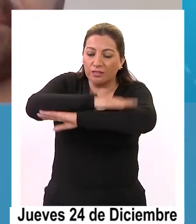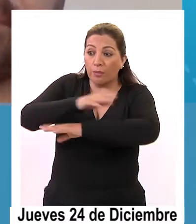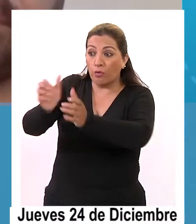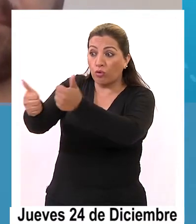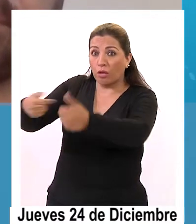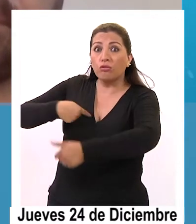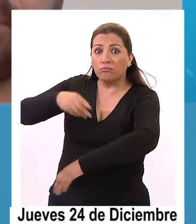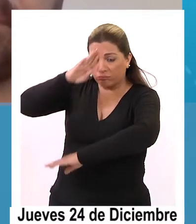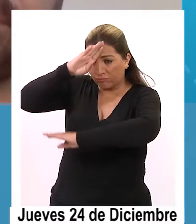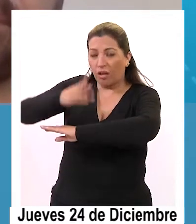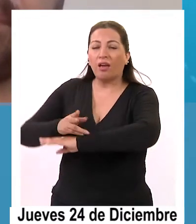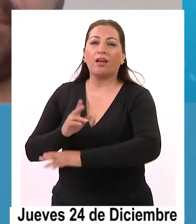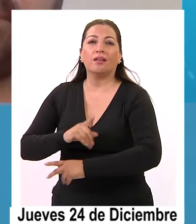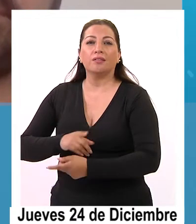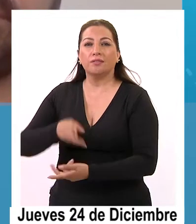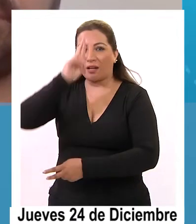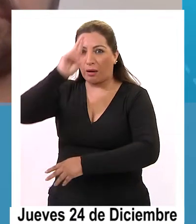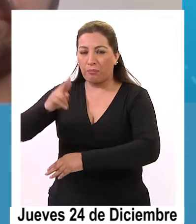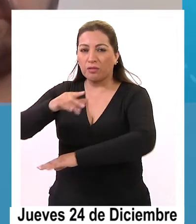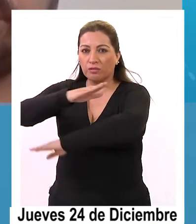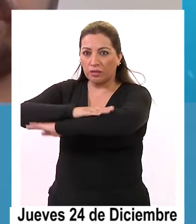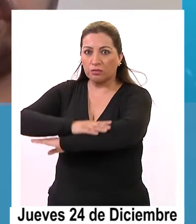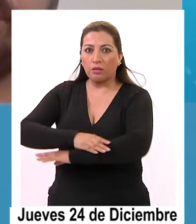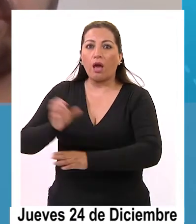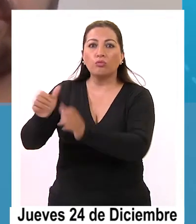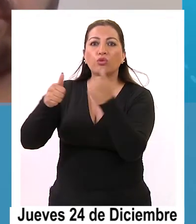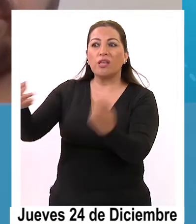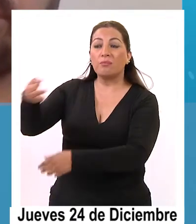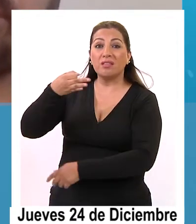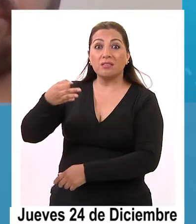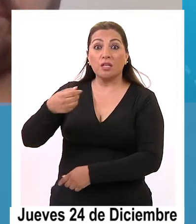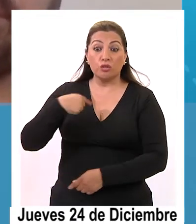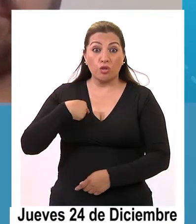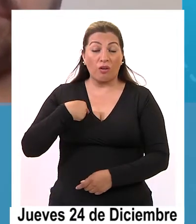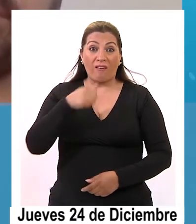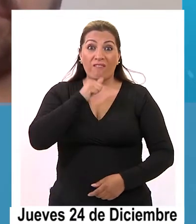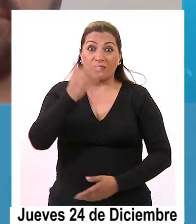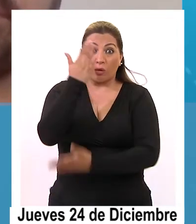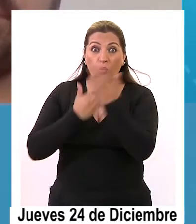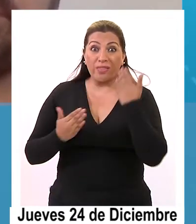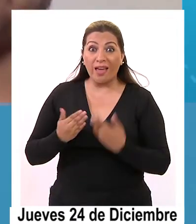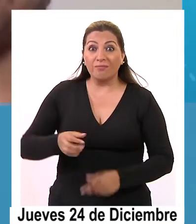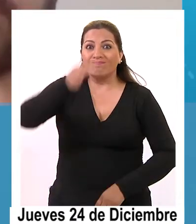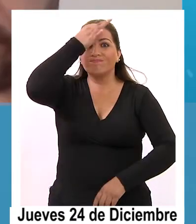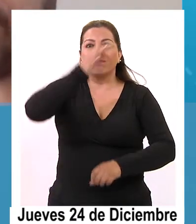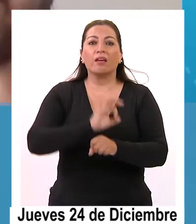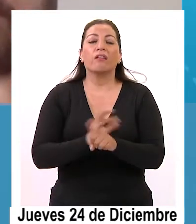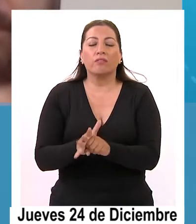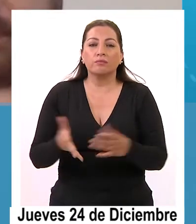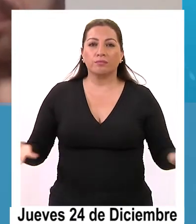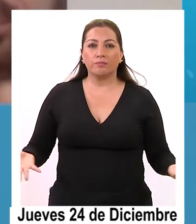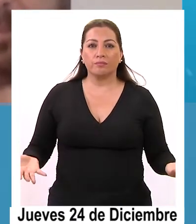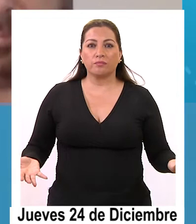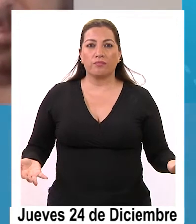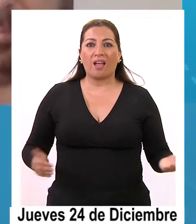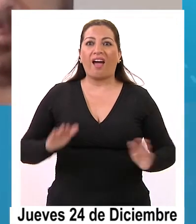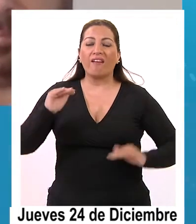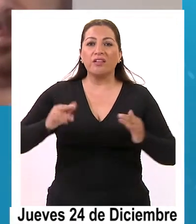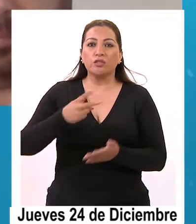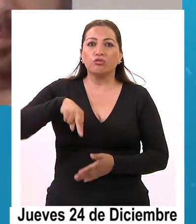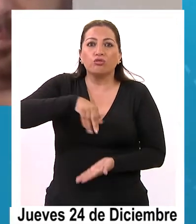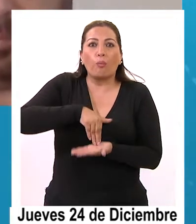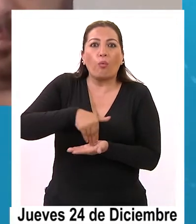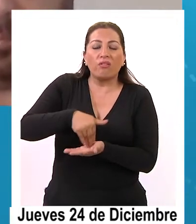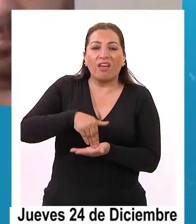obedecer a nuestra autoridad, y con mejor razón, si te estás diciendo que si no te cuidas, te vas a contagiar. Y depende de lo que te pide, el